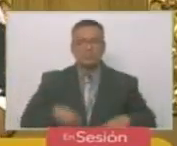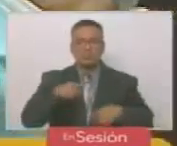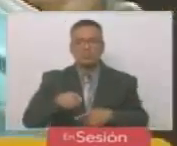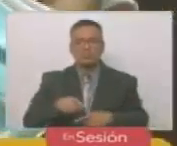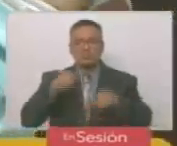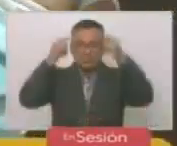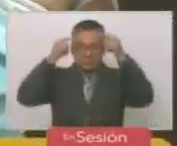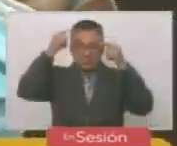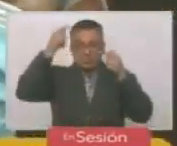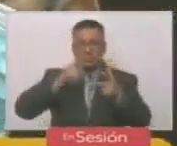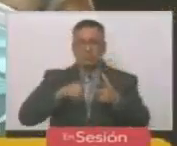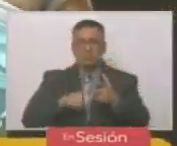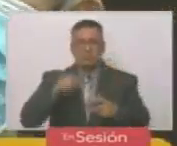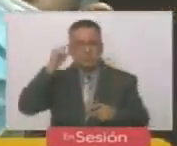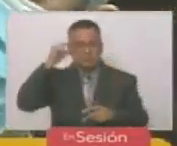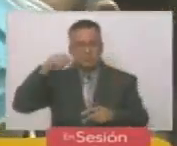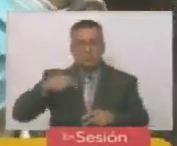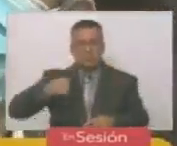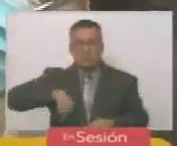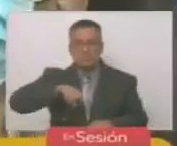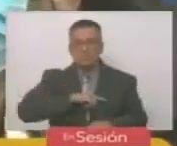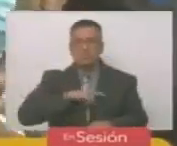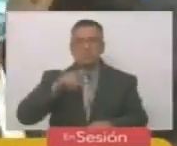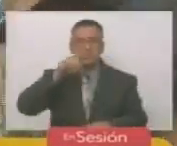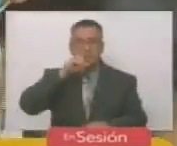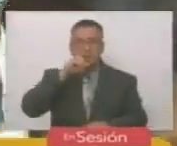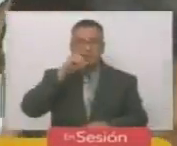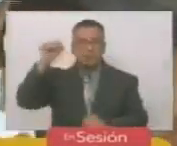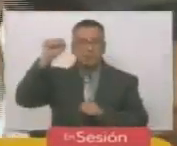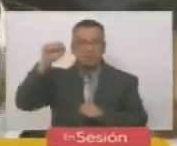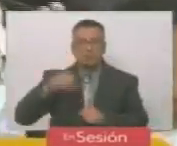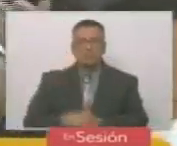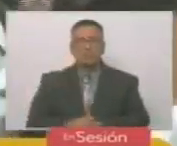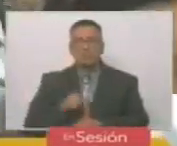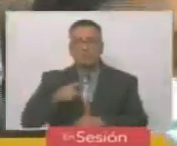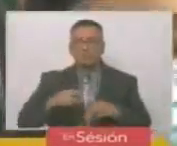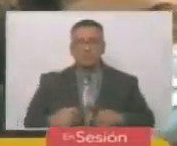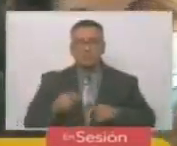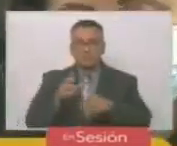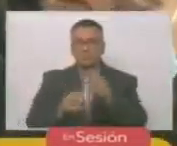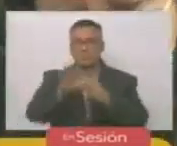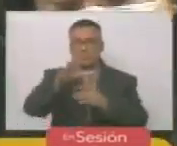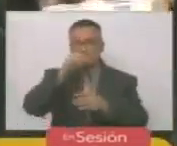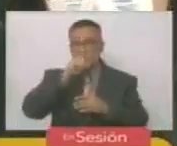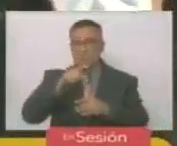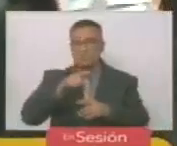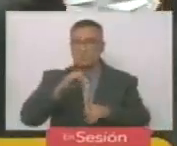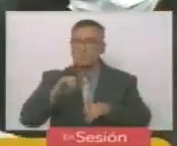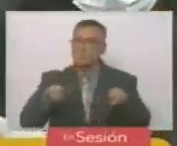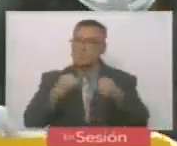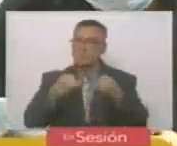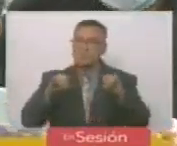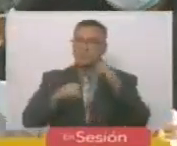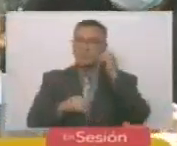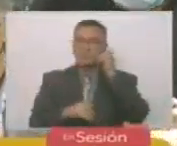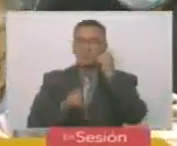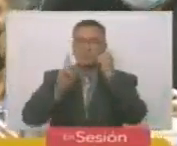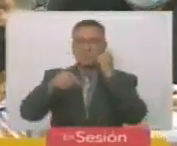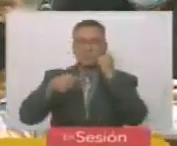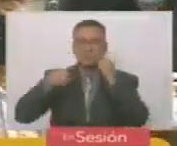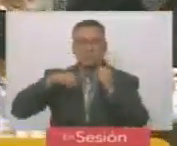Chávez, tanto como hoy nuestro presidente Nicolás Maduro. En este quinto aniversario celebramos, pero